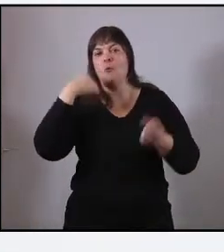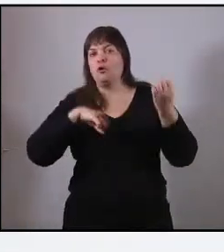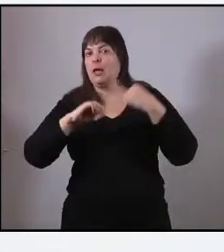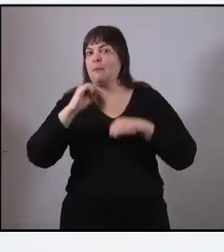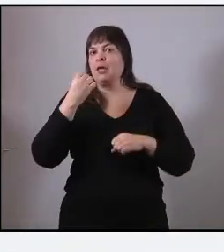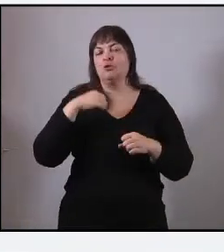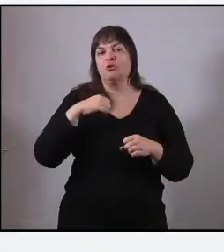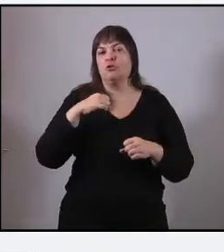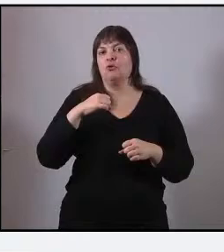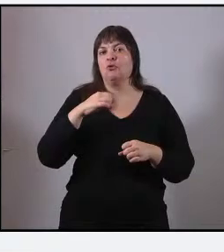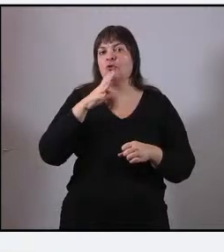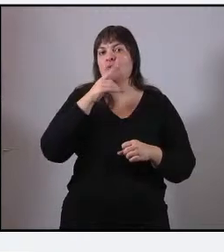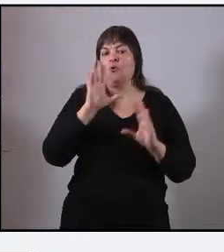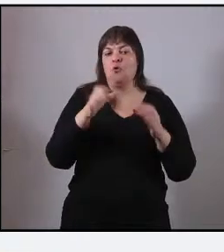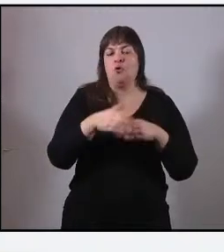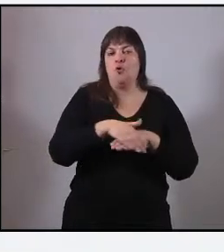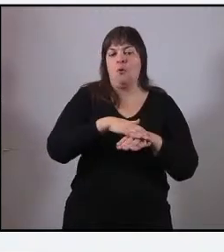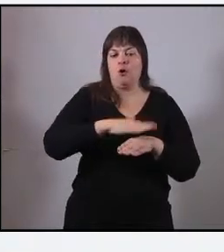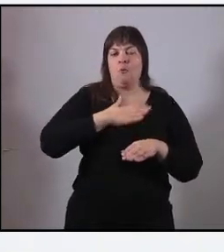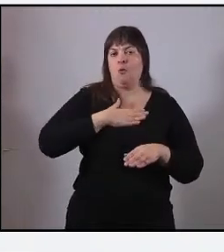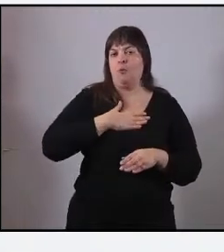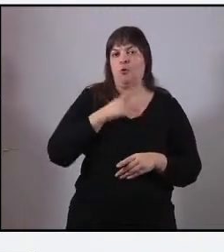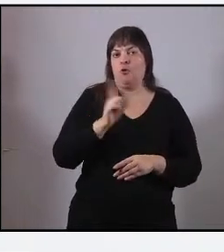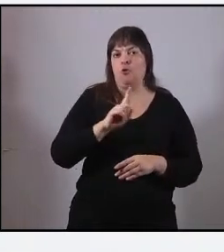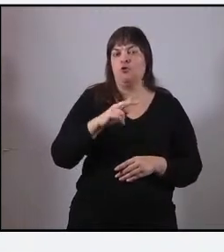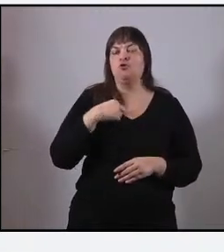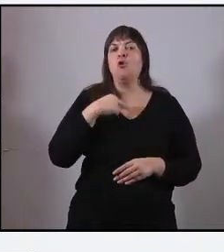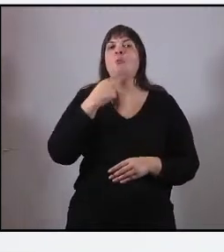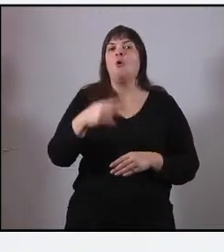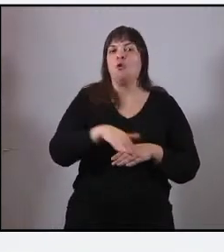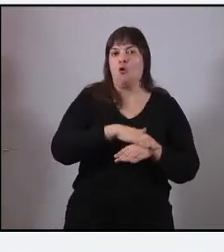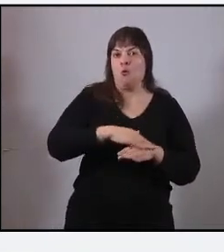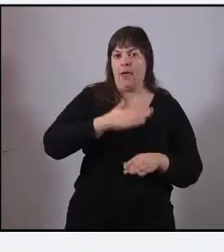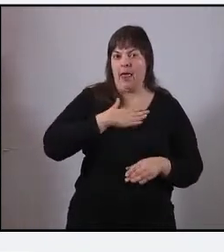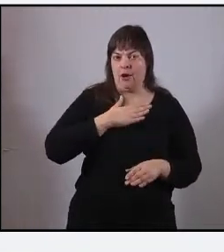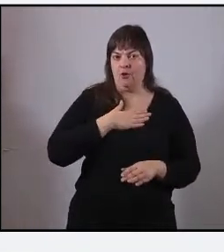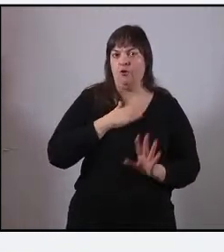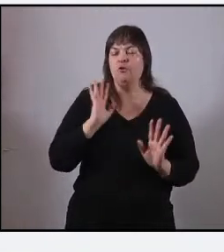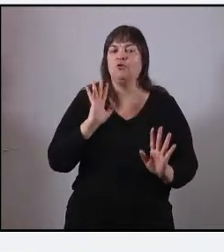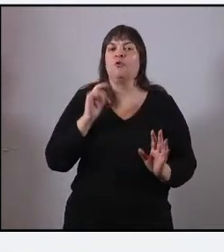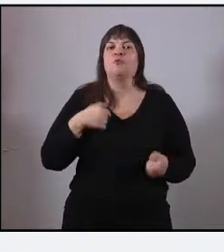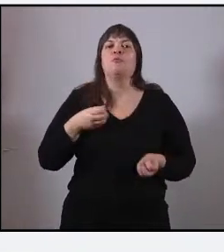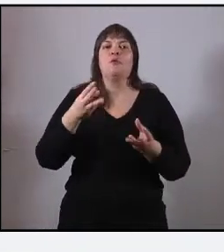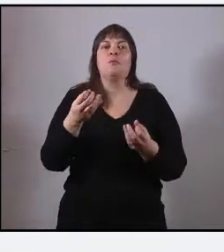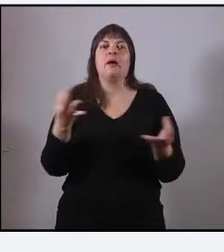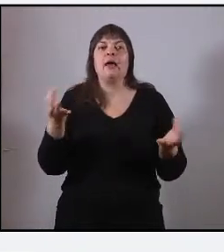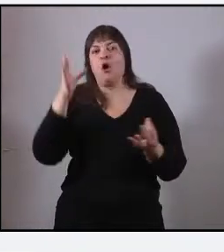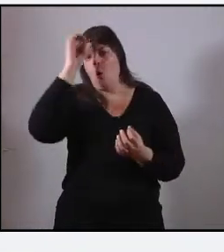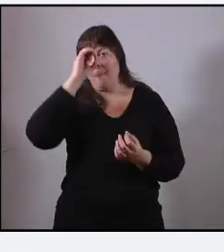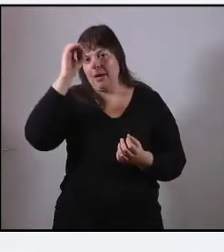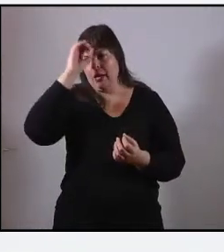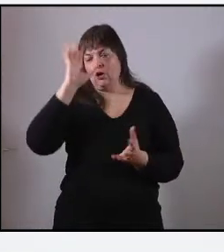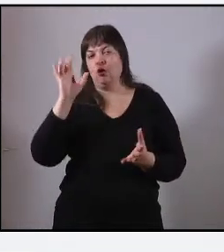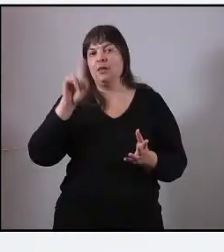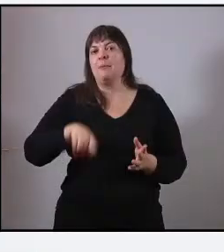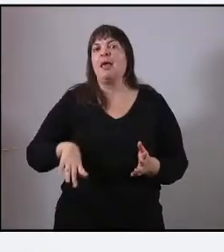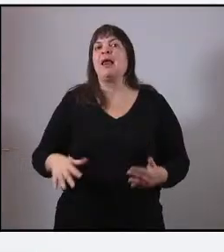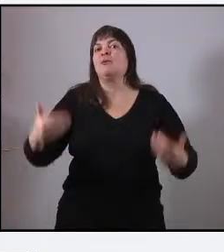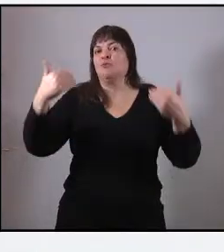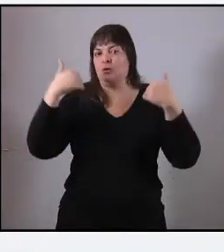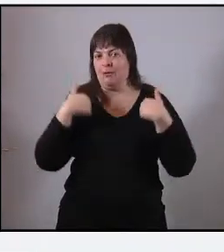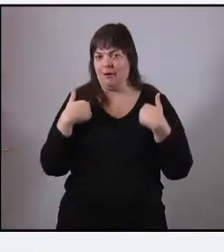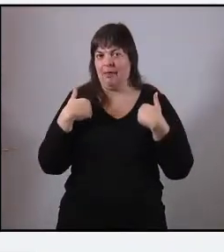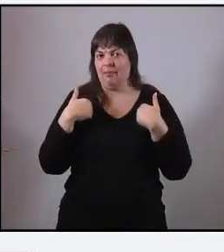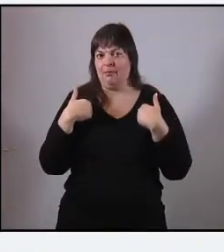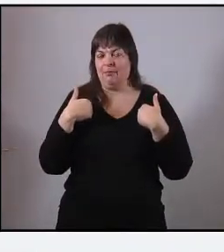sido realizados por nuestro propio Gobierno. Soy la portavoz del Gobierno. Lo que vamos a trasladar es nuestra opinión y, sobre todo, responsabilidad de